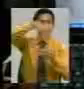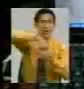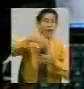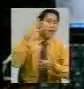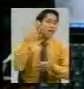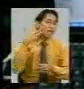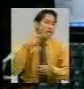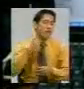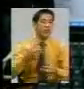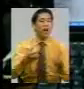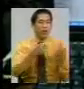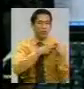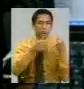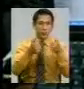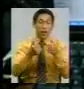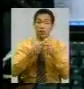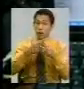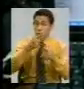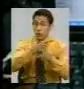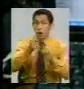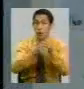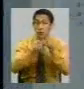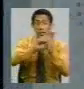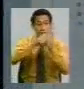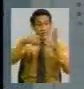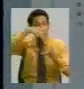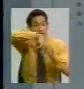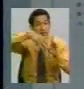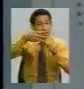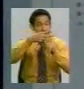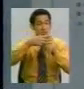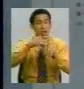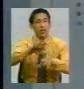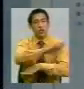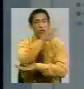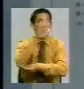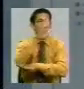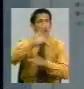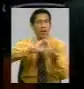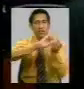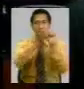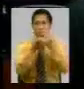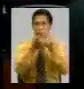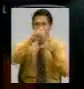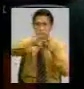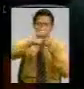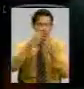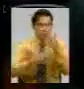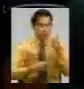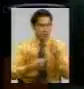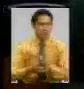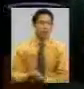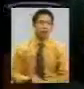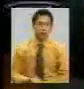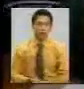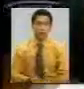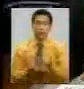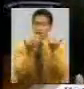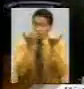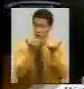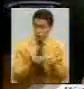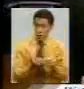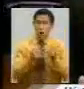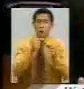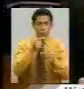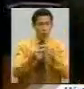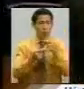que te tocaba. Sobre los problemas del sistema en línea, se comprometen cambios. Yo creo que actualmente ya